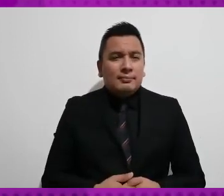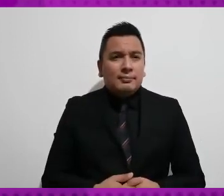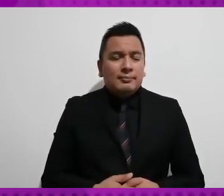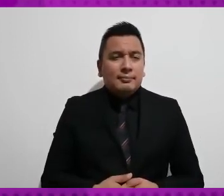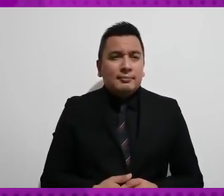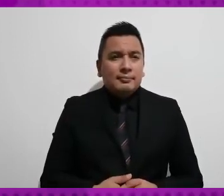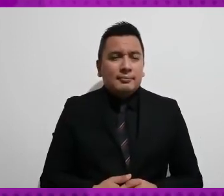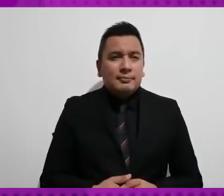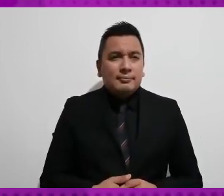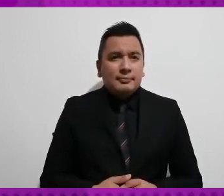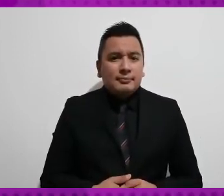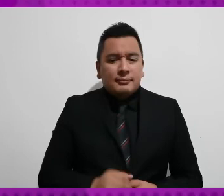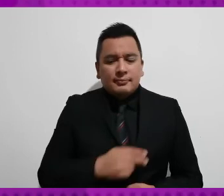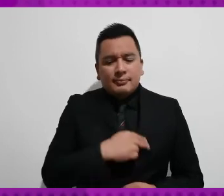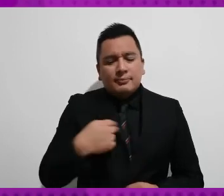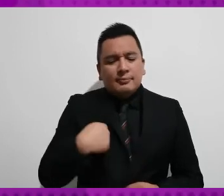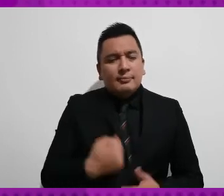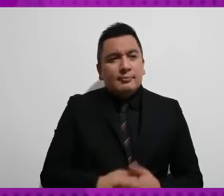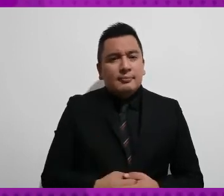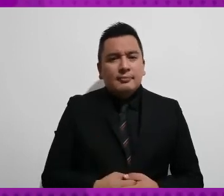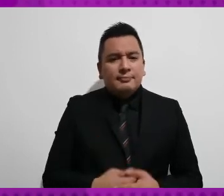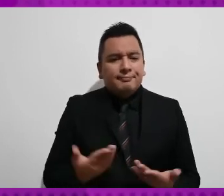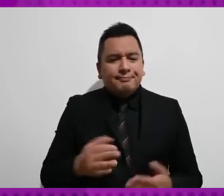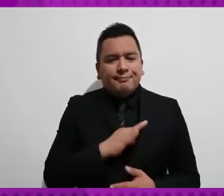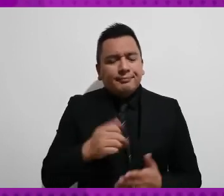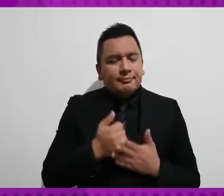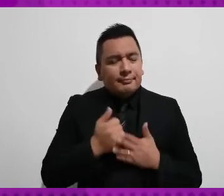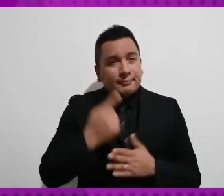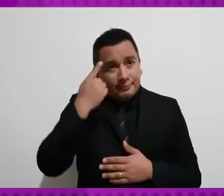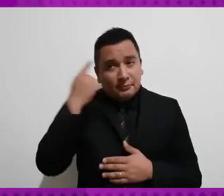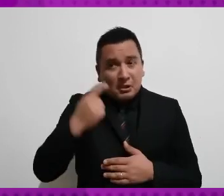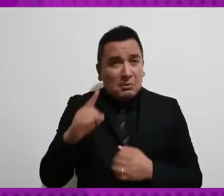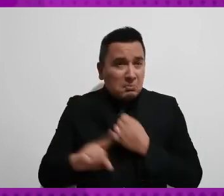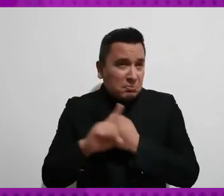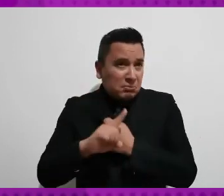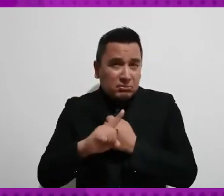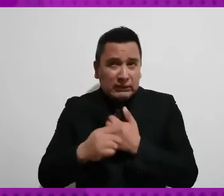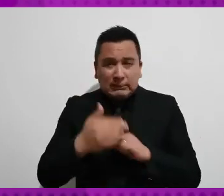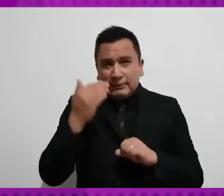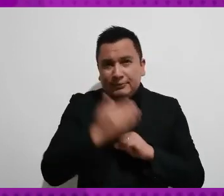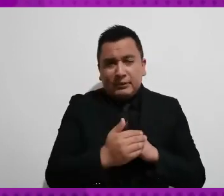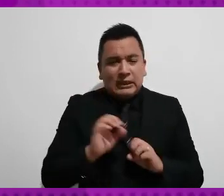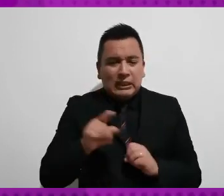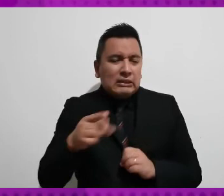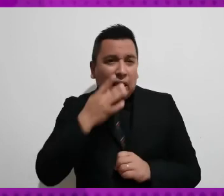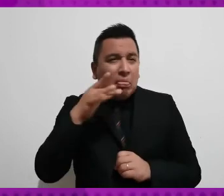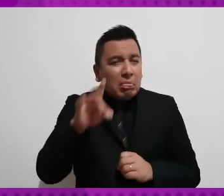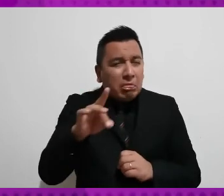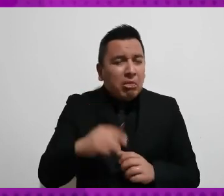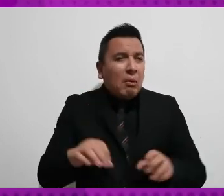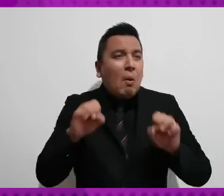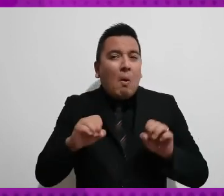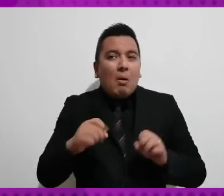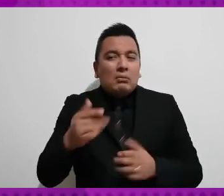vamos a lograr que no se presenten situaciones no deseables de discriminación en el momento